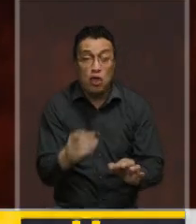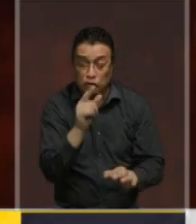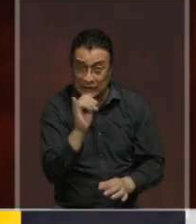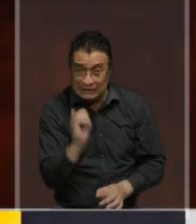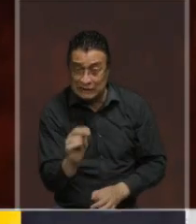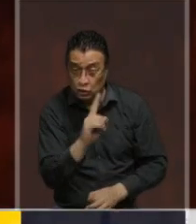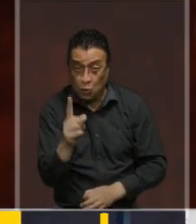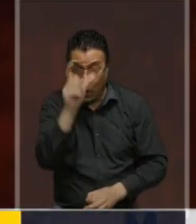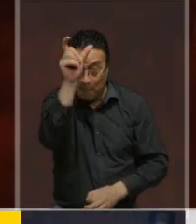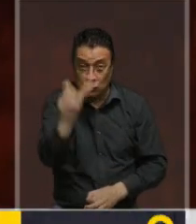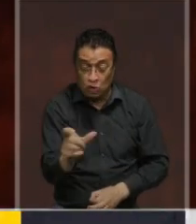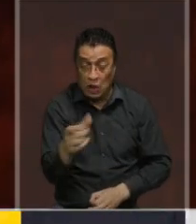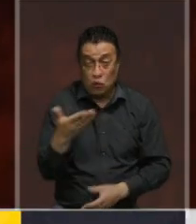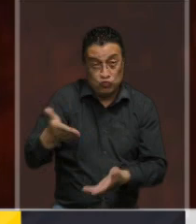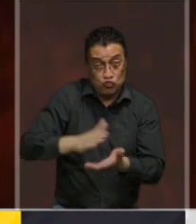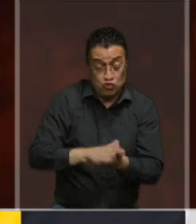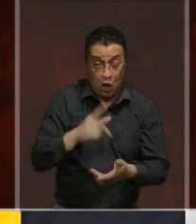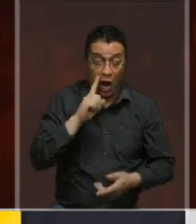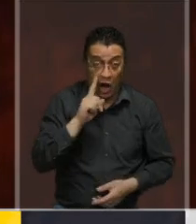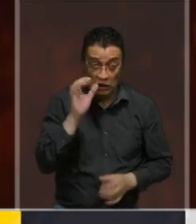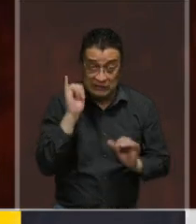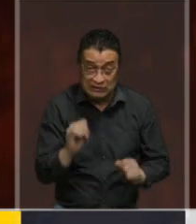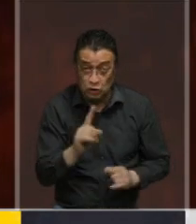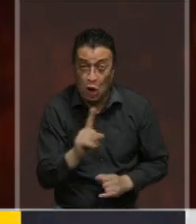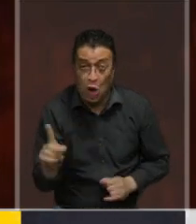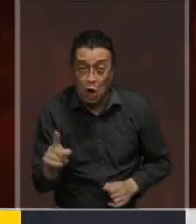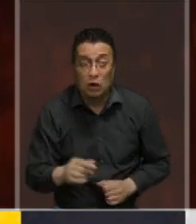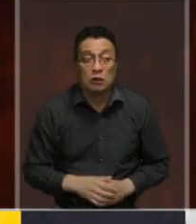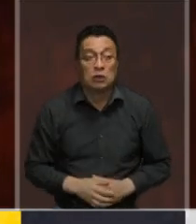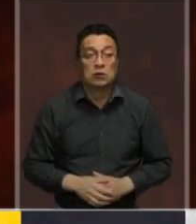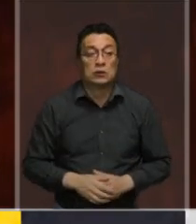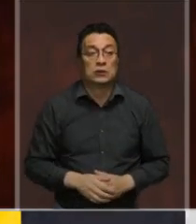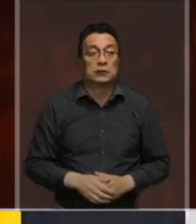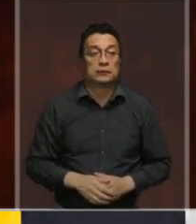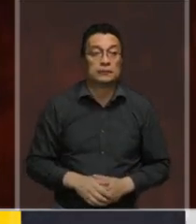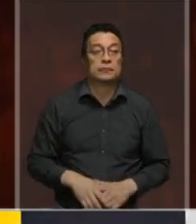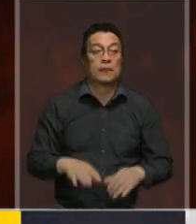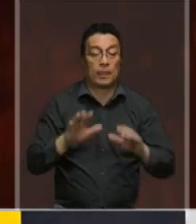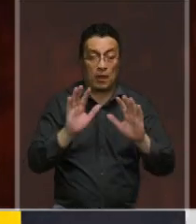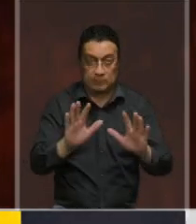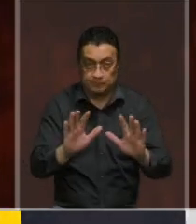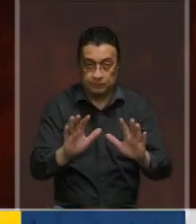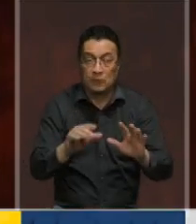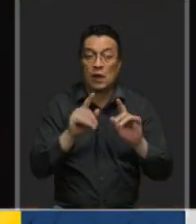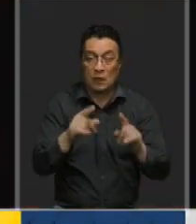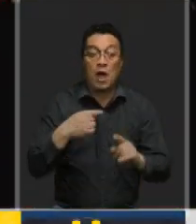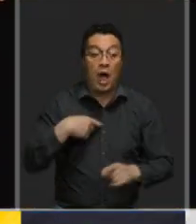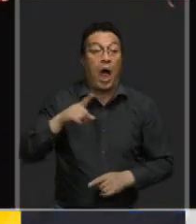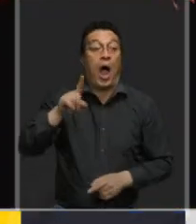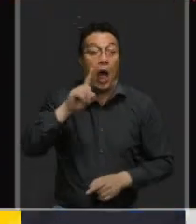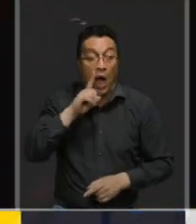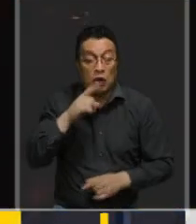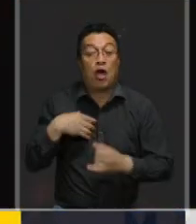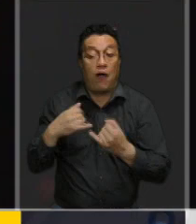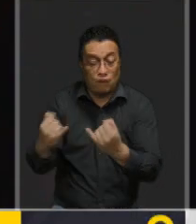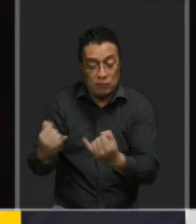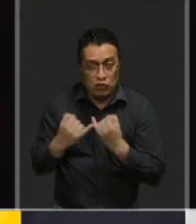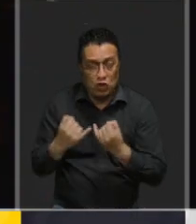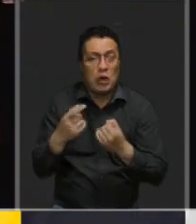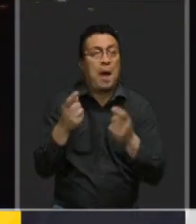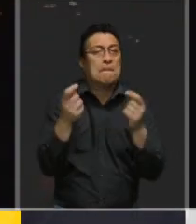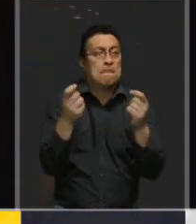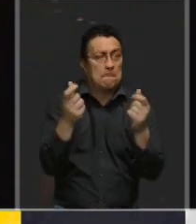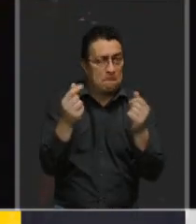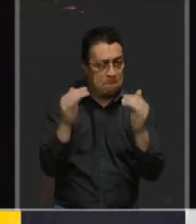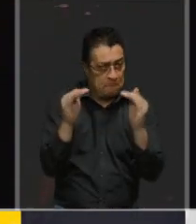una persona fallecida por esta tragedia? Sí, tenemos una información similar a la que